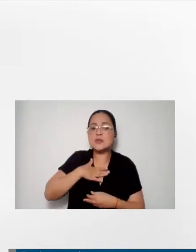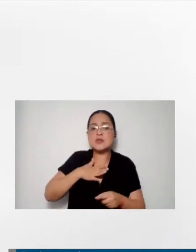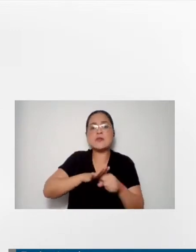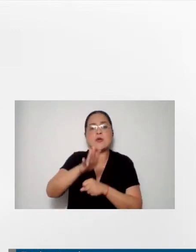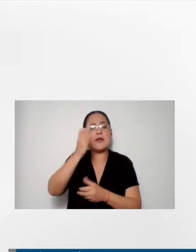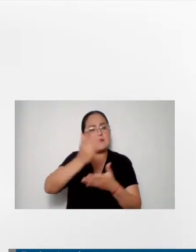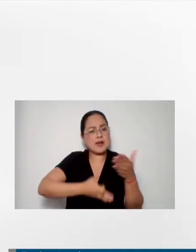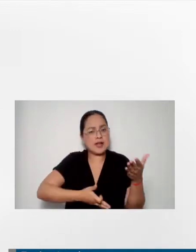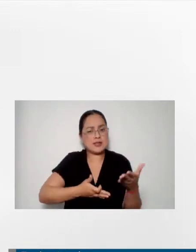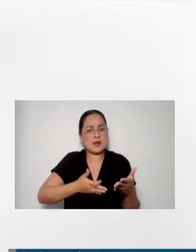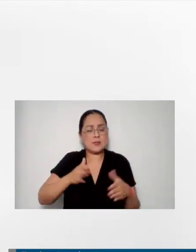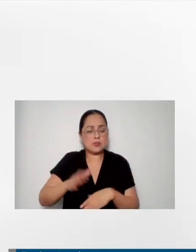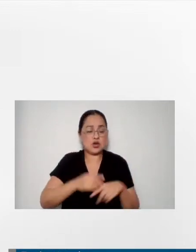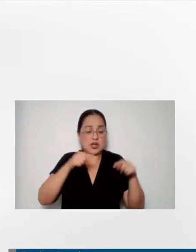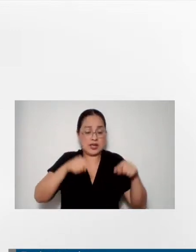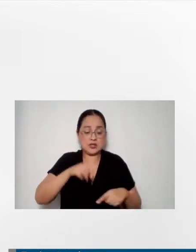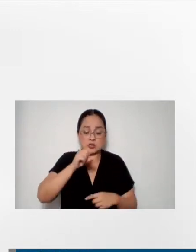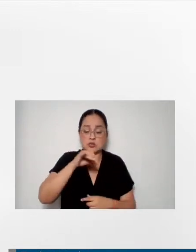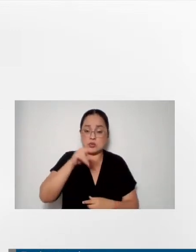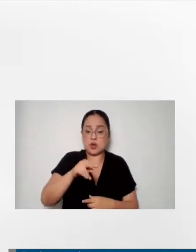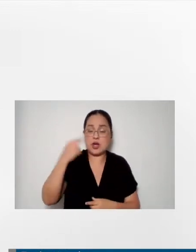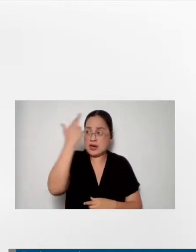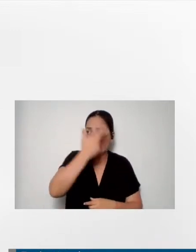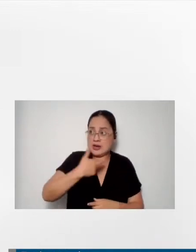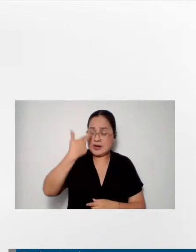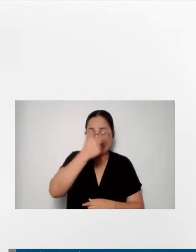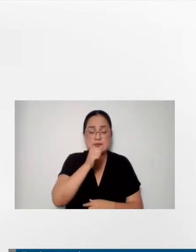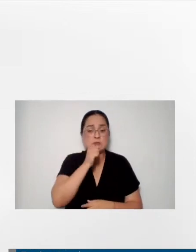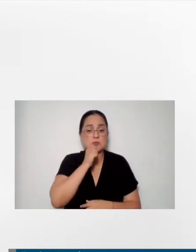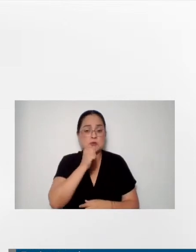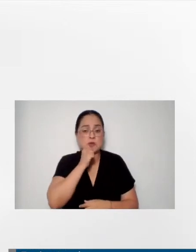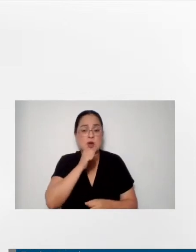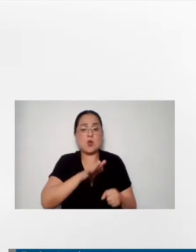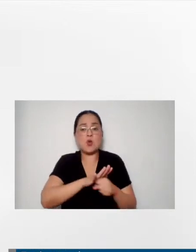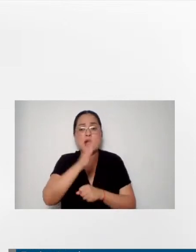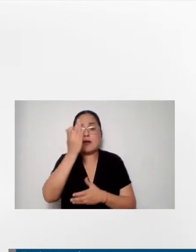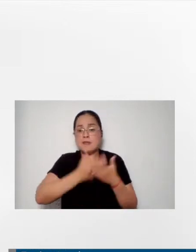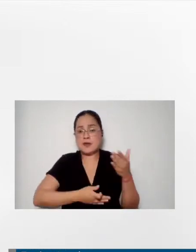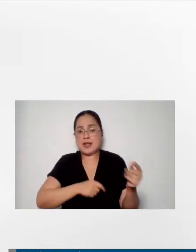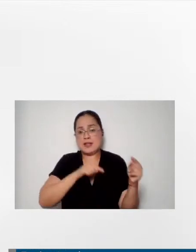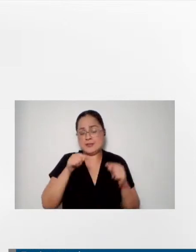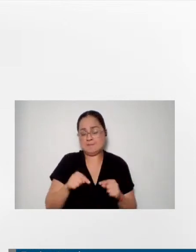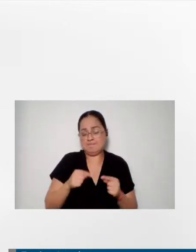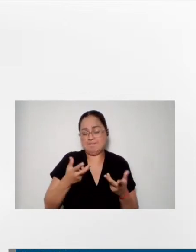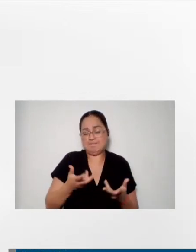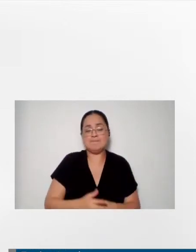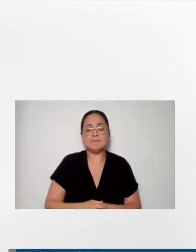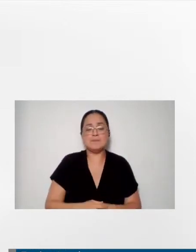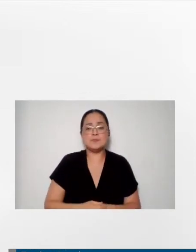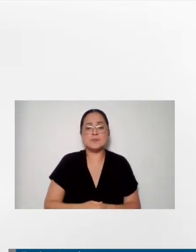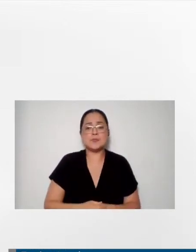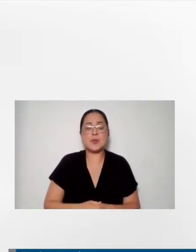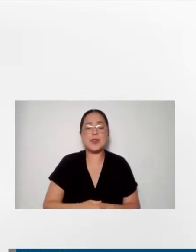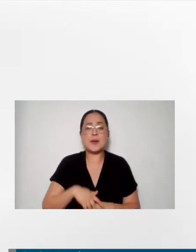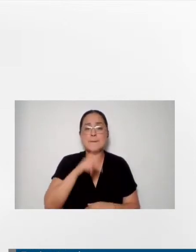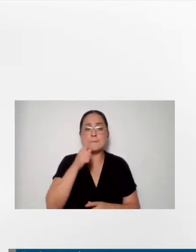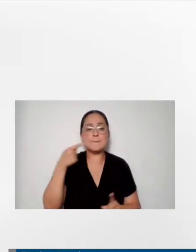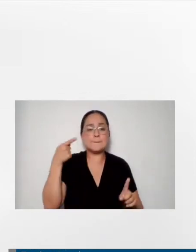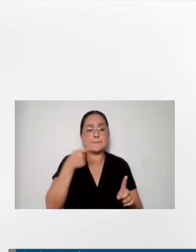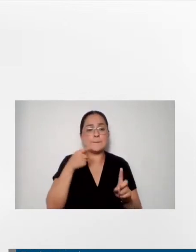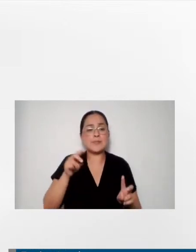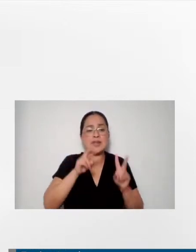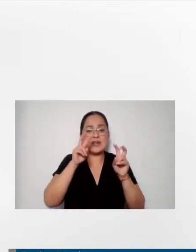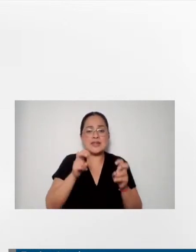de que no ha llegado a la Corte, ¿no? ¿Cuáles son esos escenarios fácticos que no han llegado a la Corte? Y sobre el tema, o sea, un